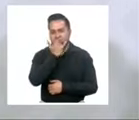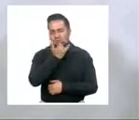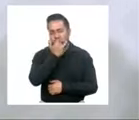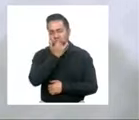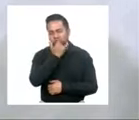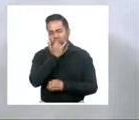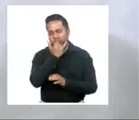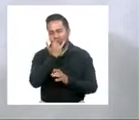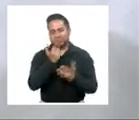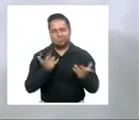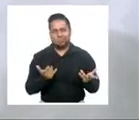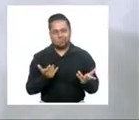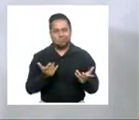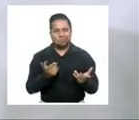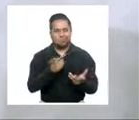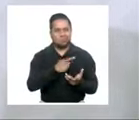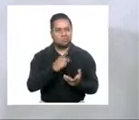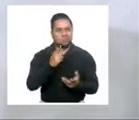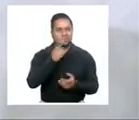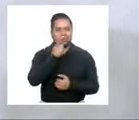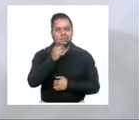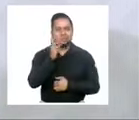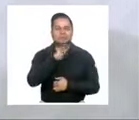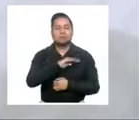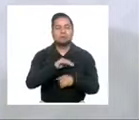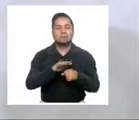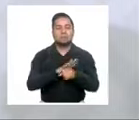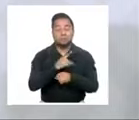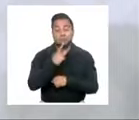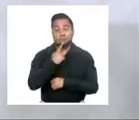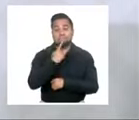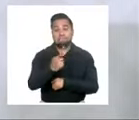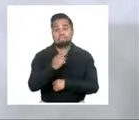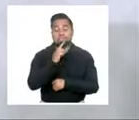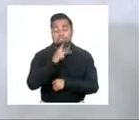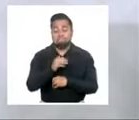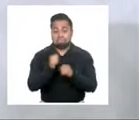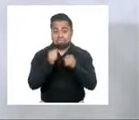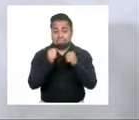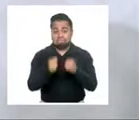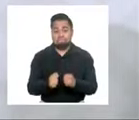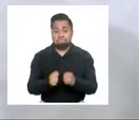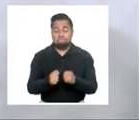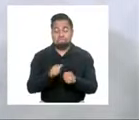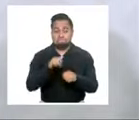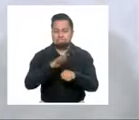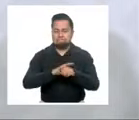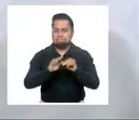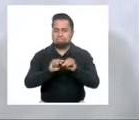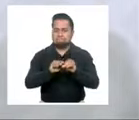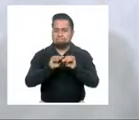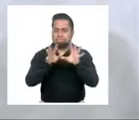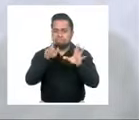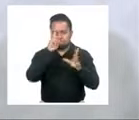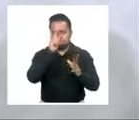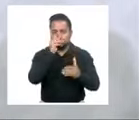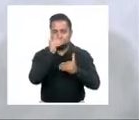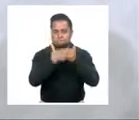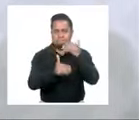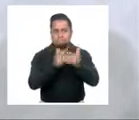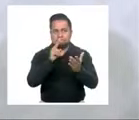Equivocadamente lo expresan, porque se daba mayor certeza, mayor claridad al